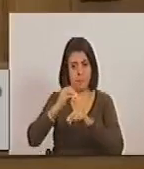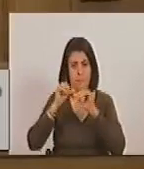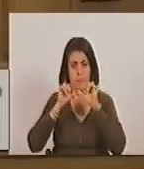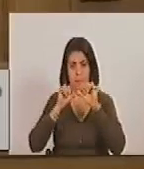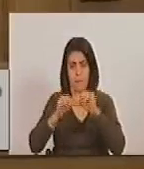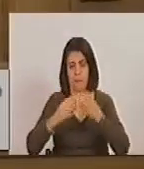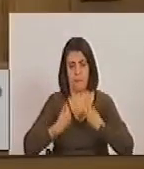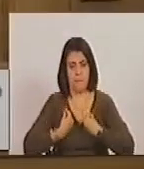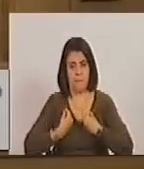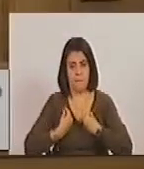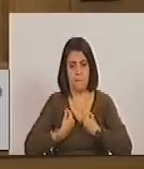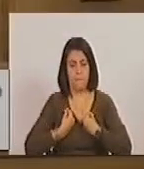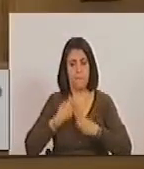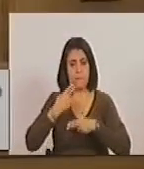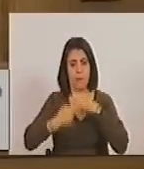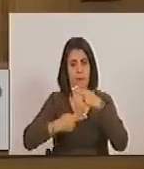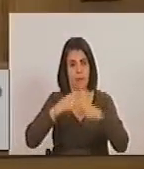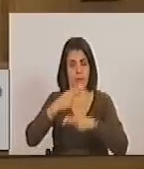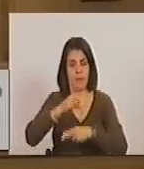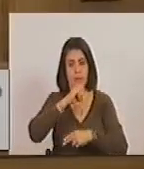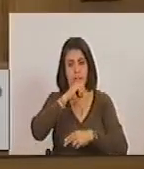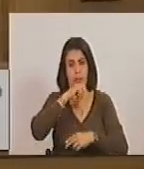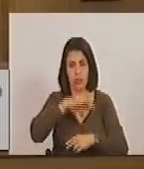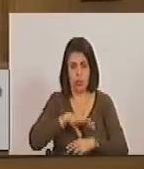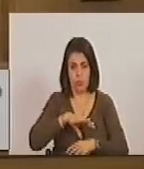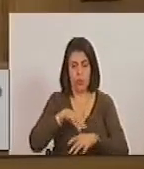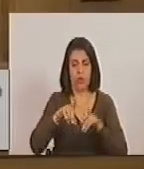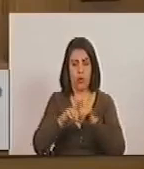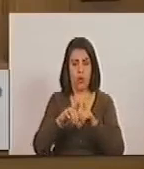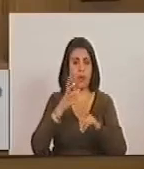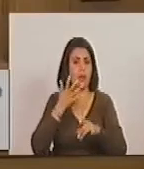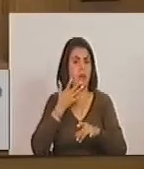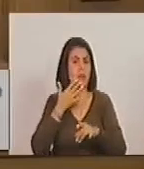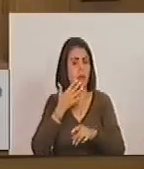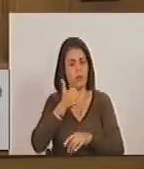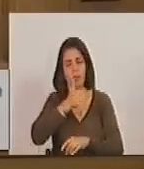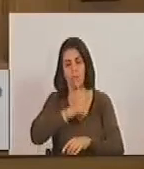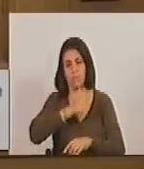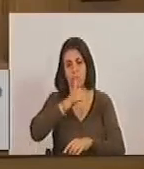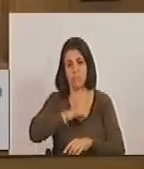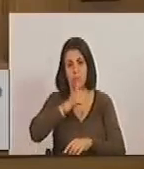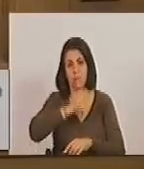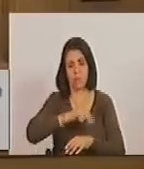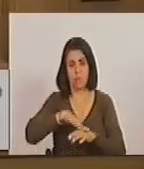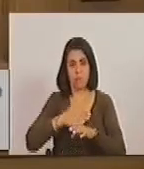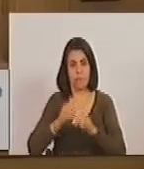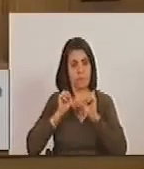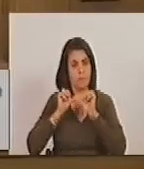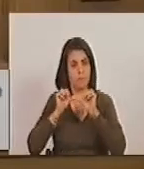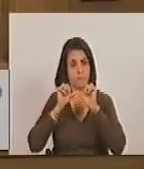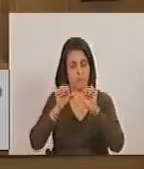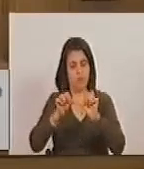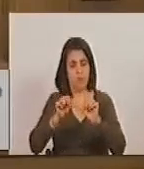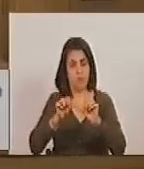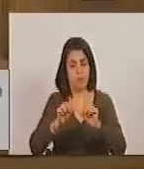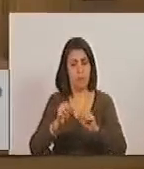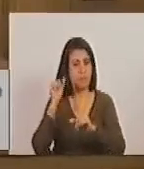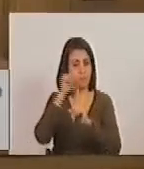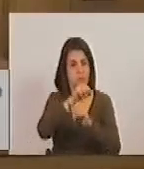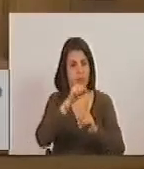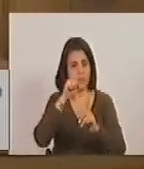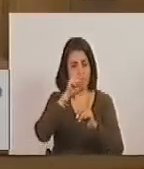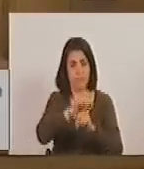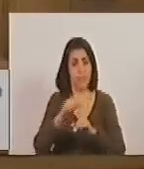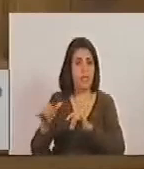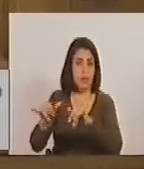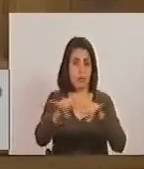mantener vivo su legado histórico como un ejemplo de resistencia y constante lucha por